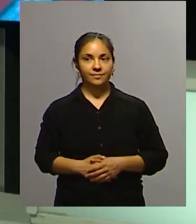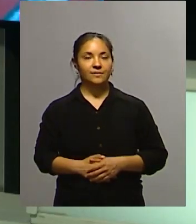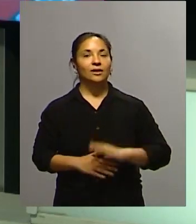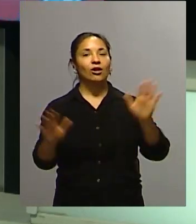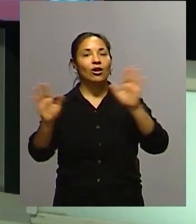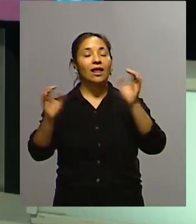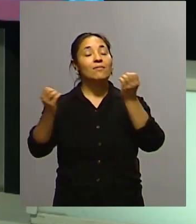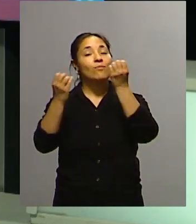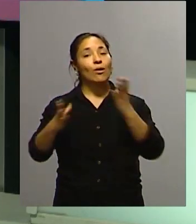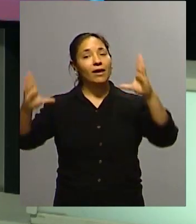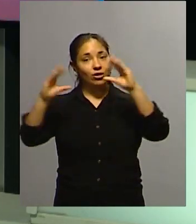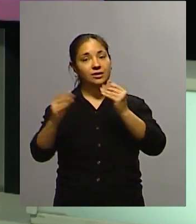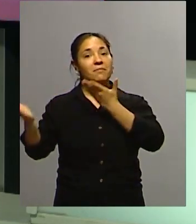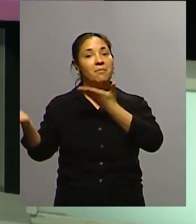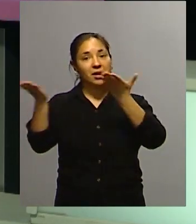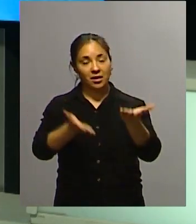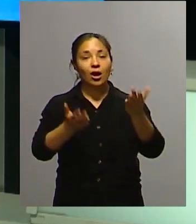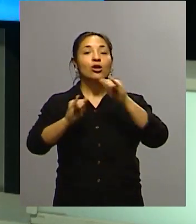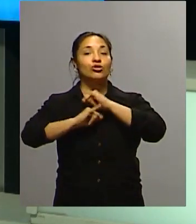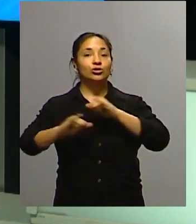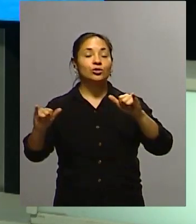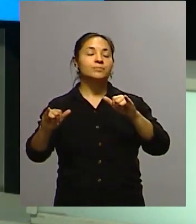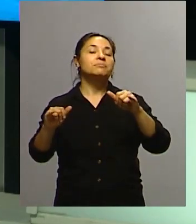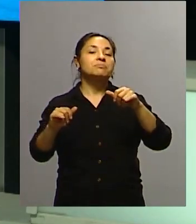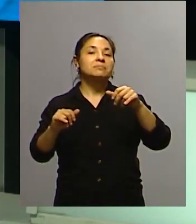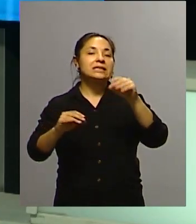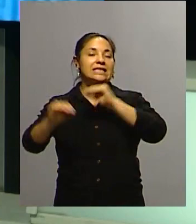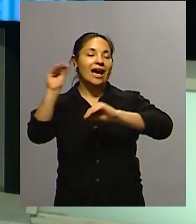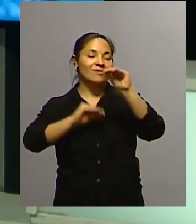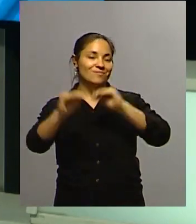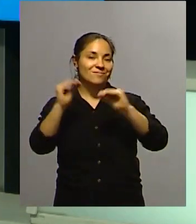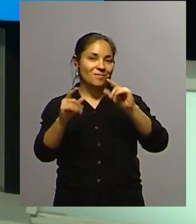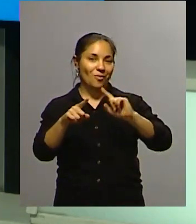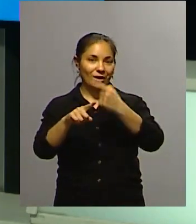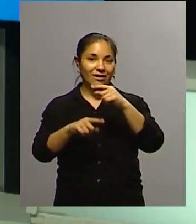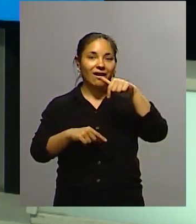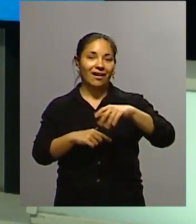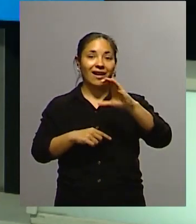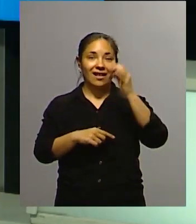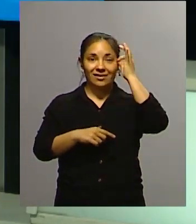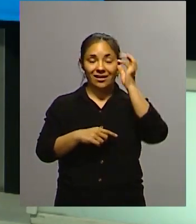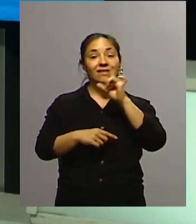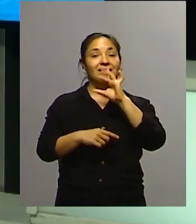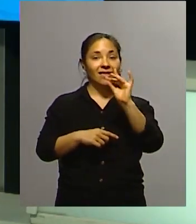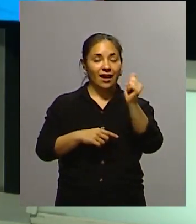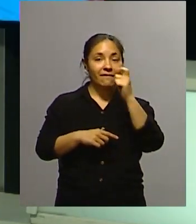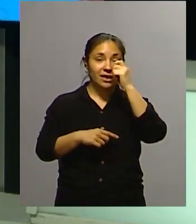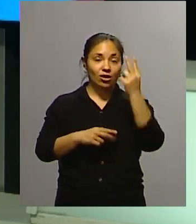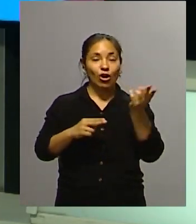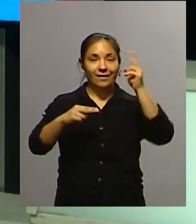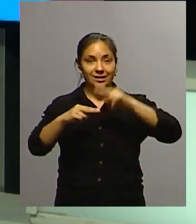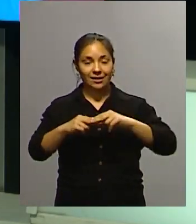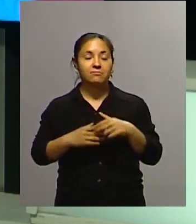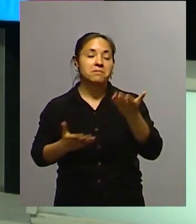¿Qué tal? Muy buenas noches, bienvenidas, bienvenidos a esta nueva edición de Chat Político. Aquí estamos, como cada lunes, en el 30 de la TDA, 22 de Supercanal HD,